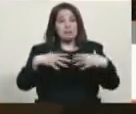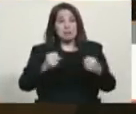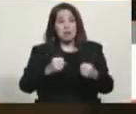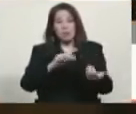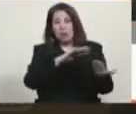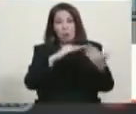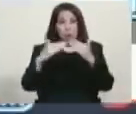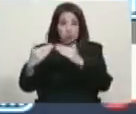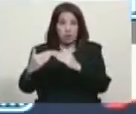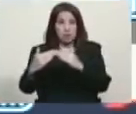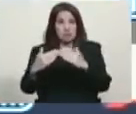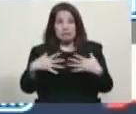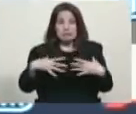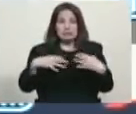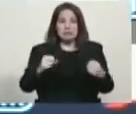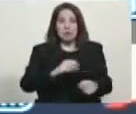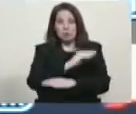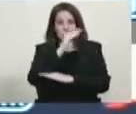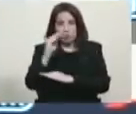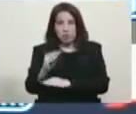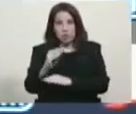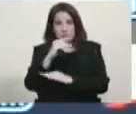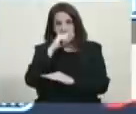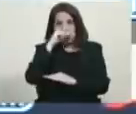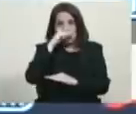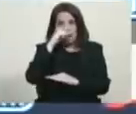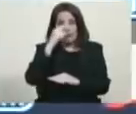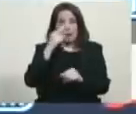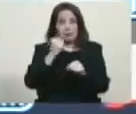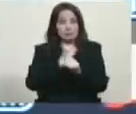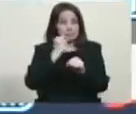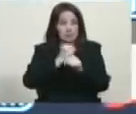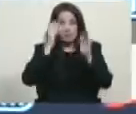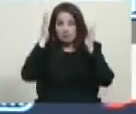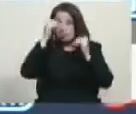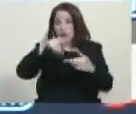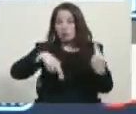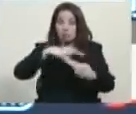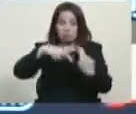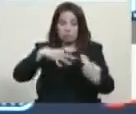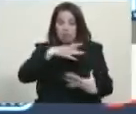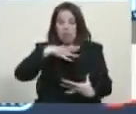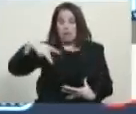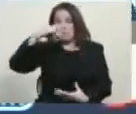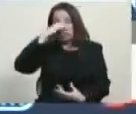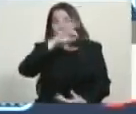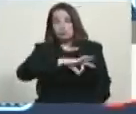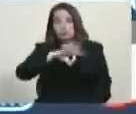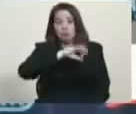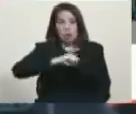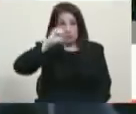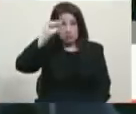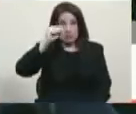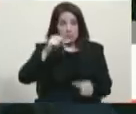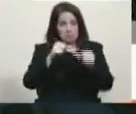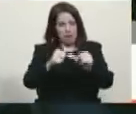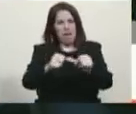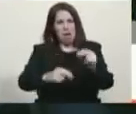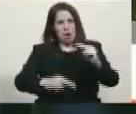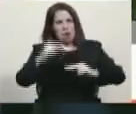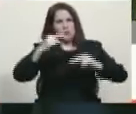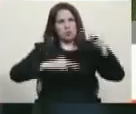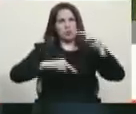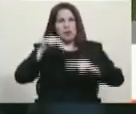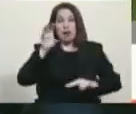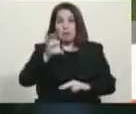comunidades, salud preventiva, con mística revolucionaria, con espíritu socialista, para construir la patria